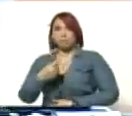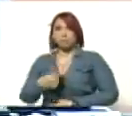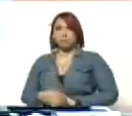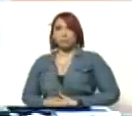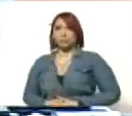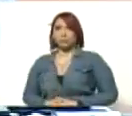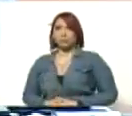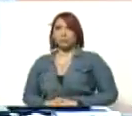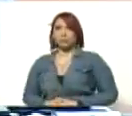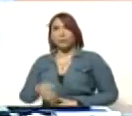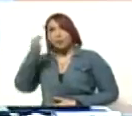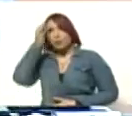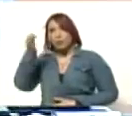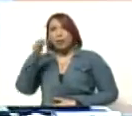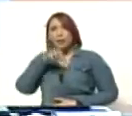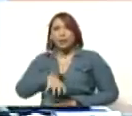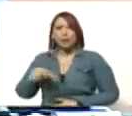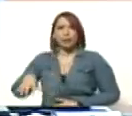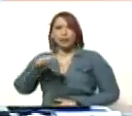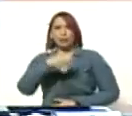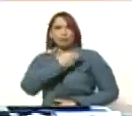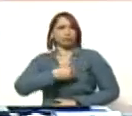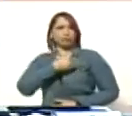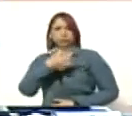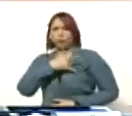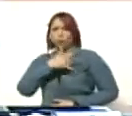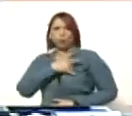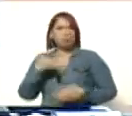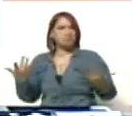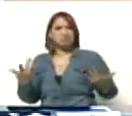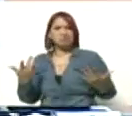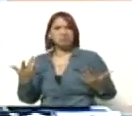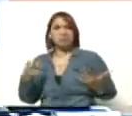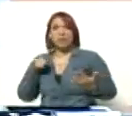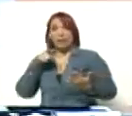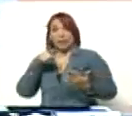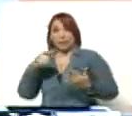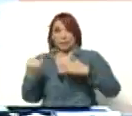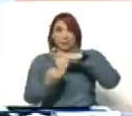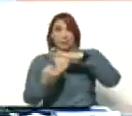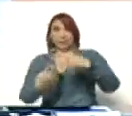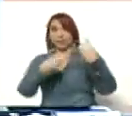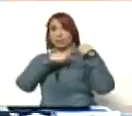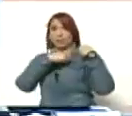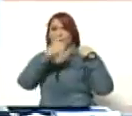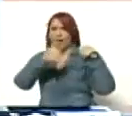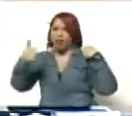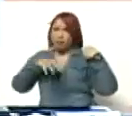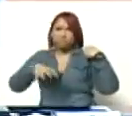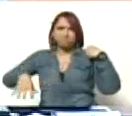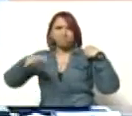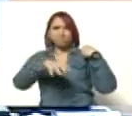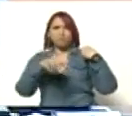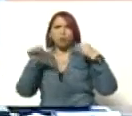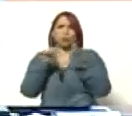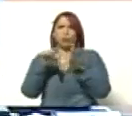vicepresidenta, los consejos estadales de gestión universitaria, que es la instancia en cada una de las regiones donde confluyen todas las universidades